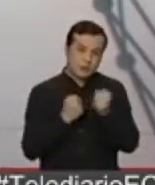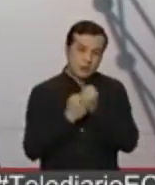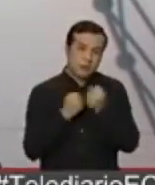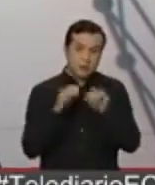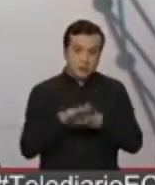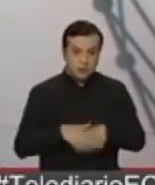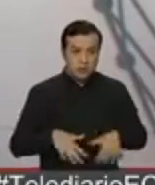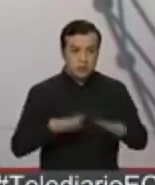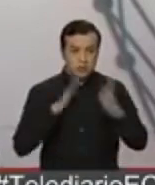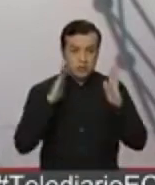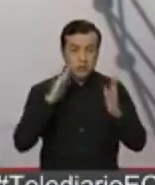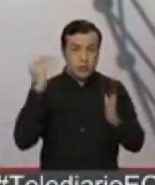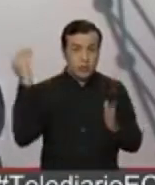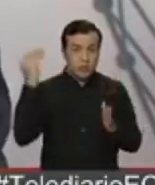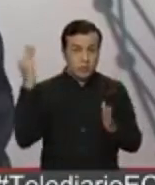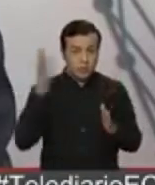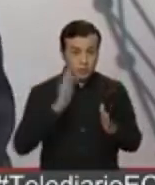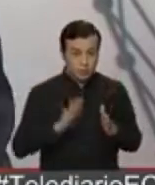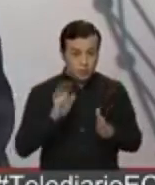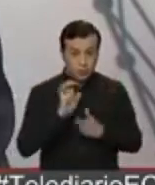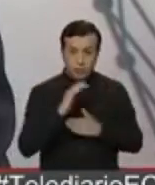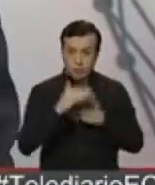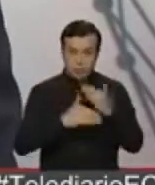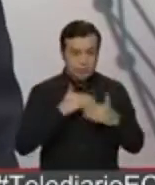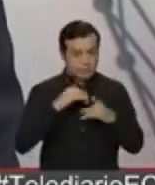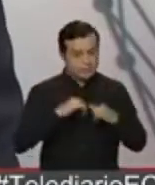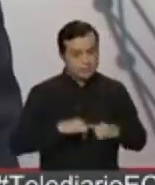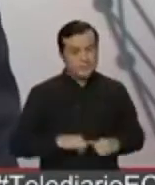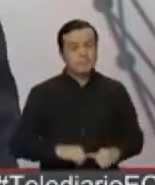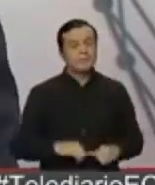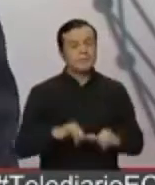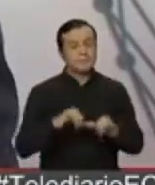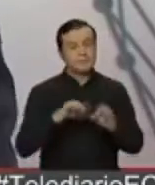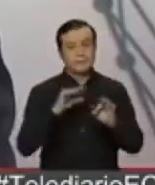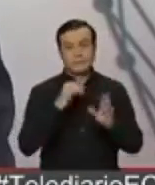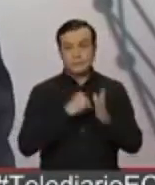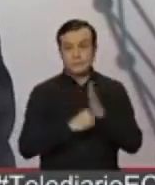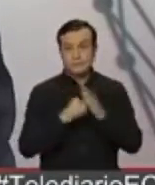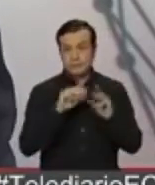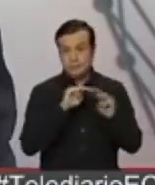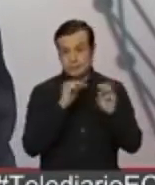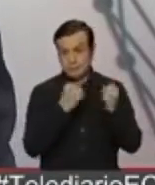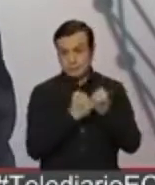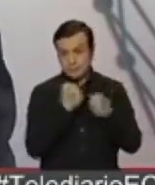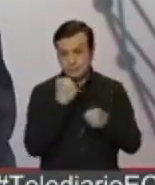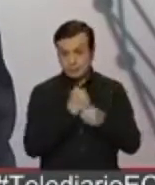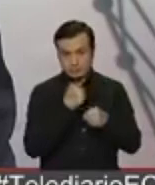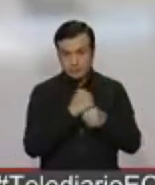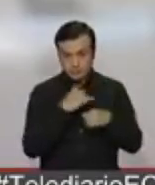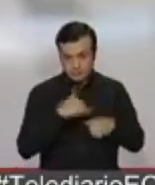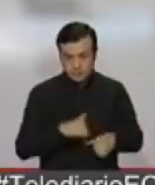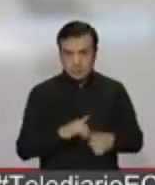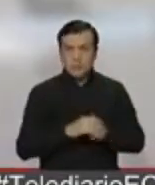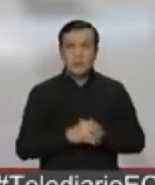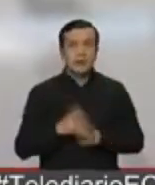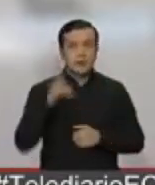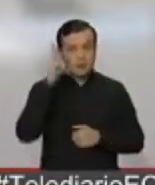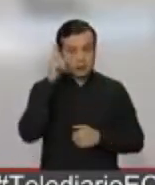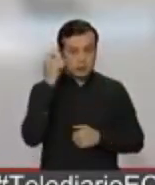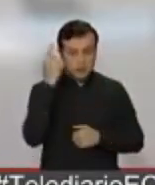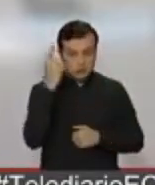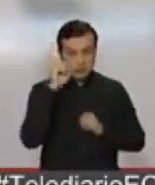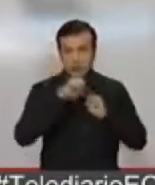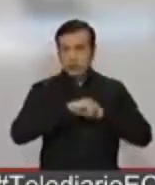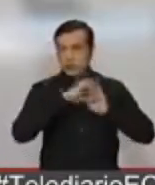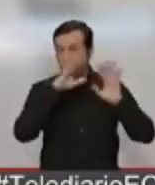de la juventud del país continuará ahora en el ministerio de inclusión económica y social yo creo que hay que entender una cosa